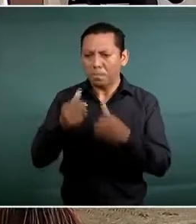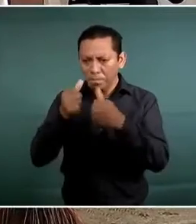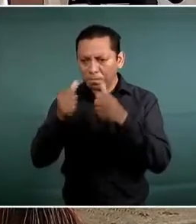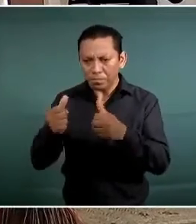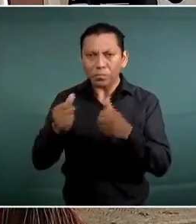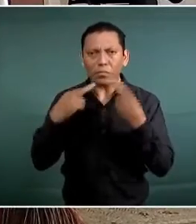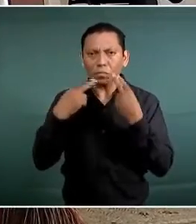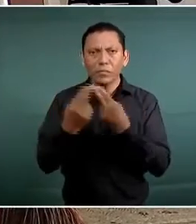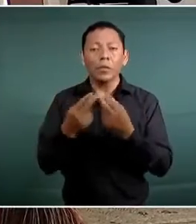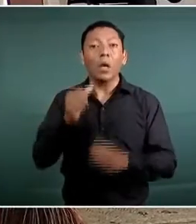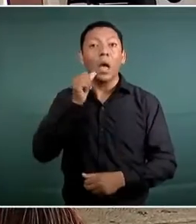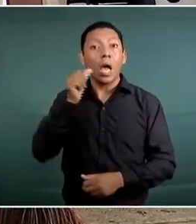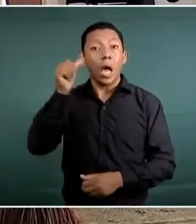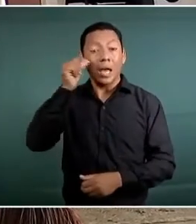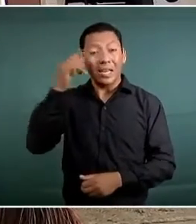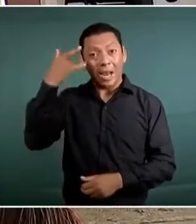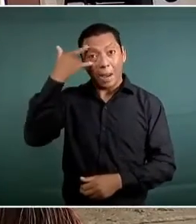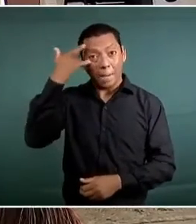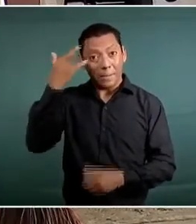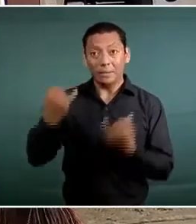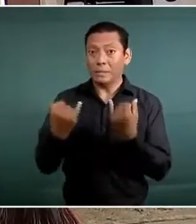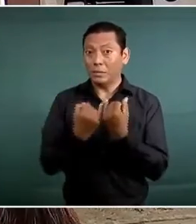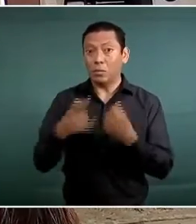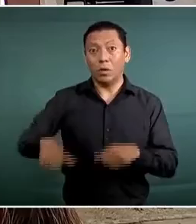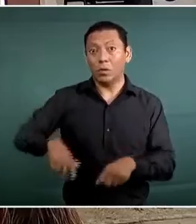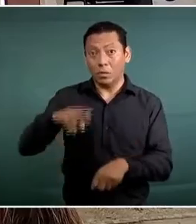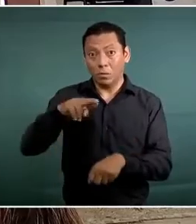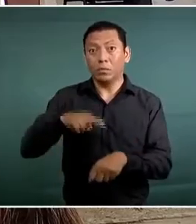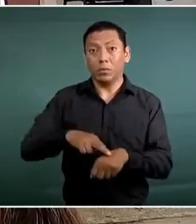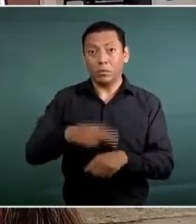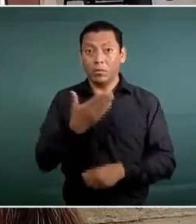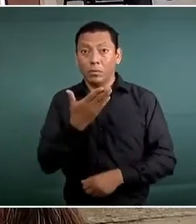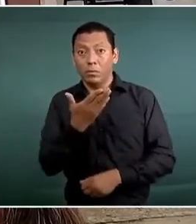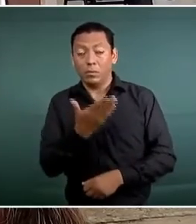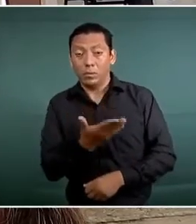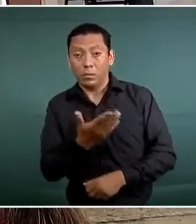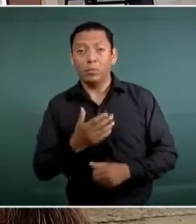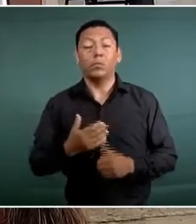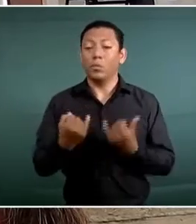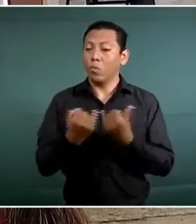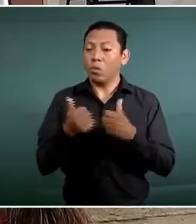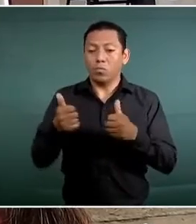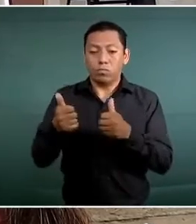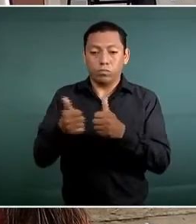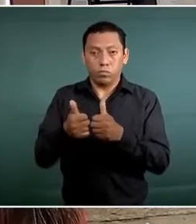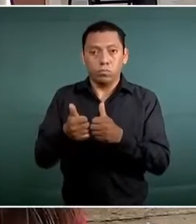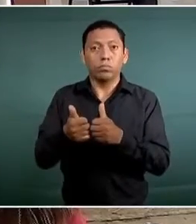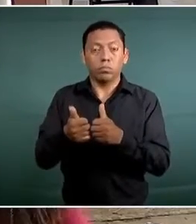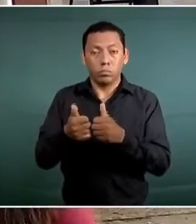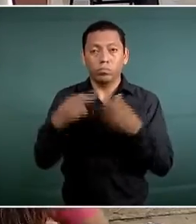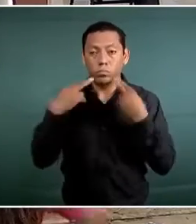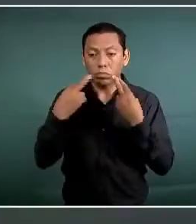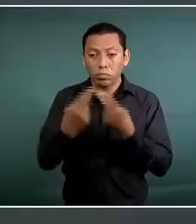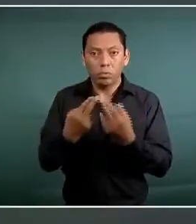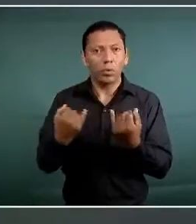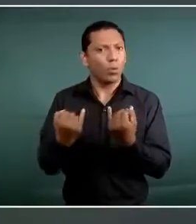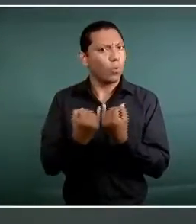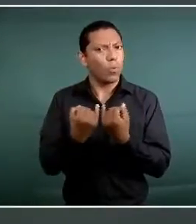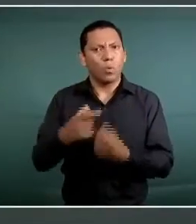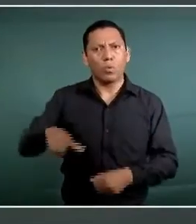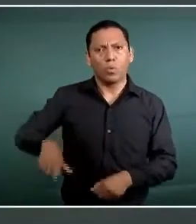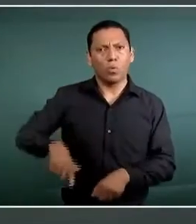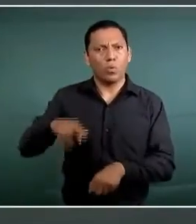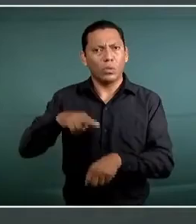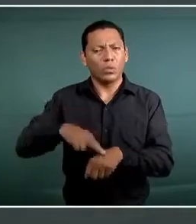Estuvimos ayer en Campeche y lo mismo el gobernador de Campeche, igual el gobernador